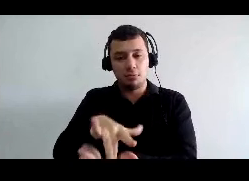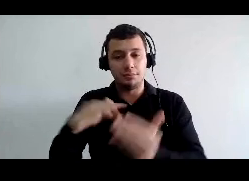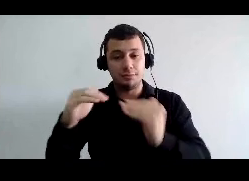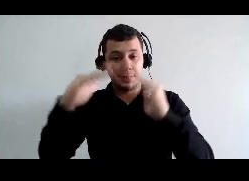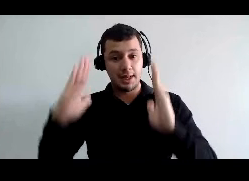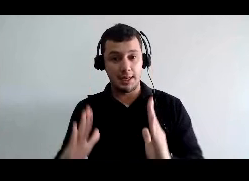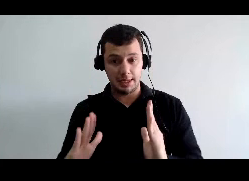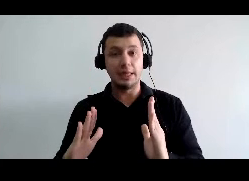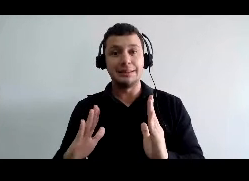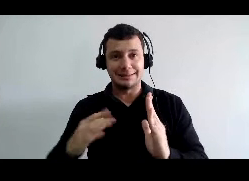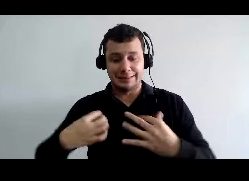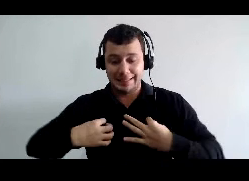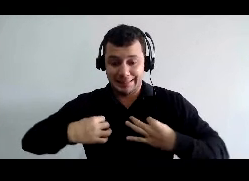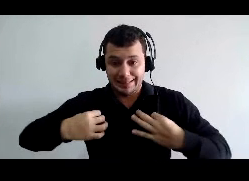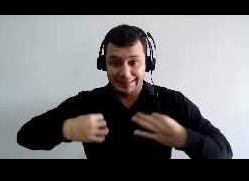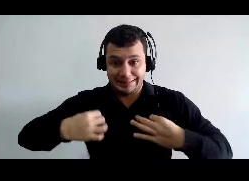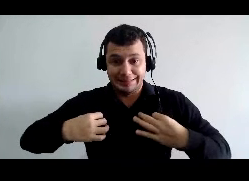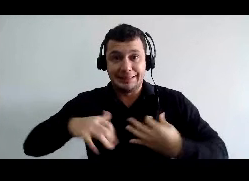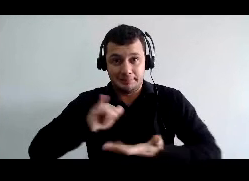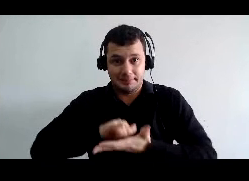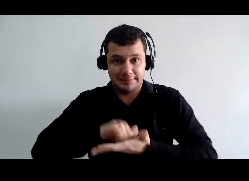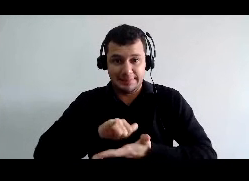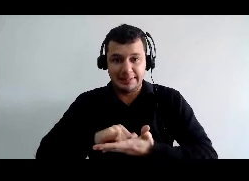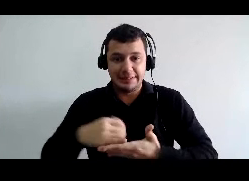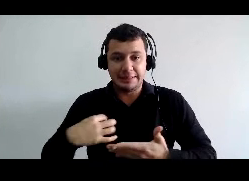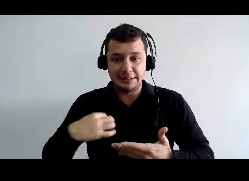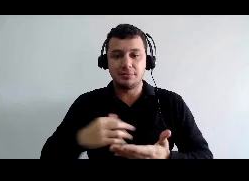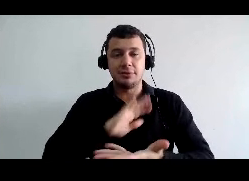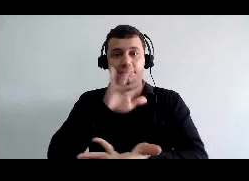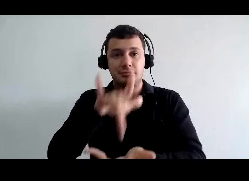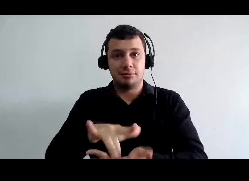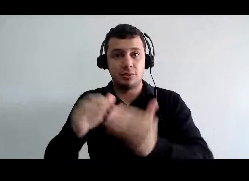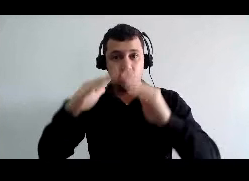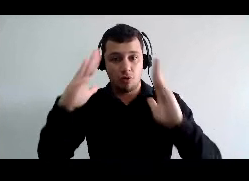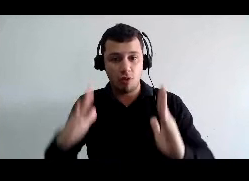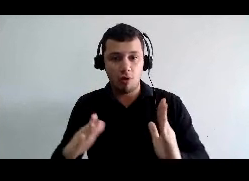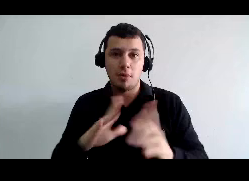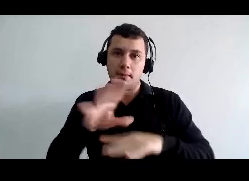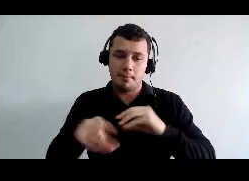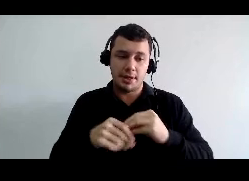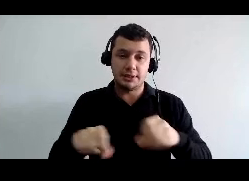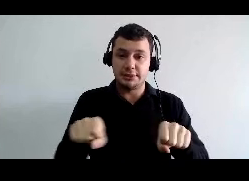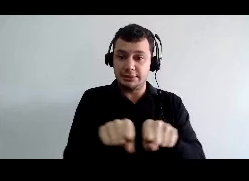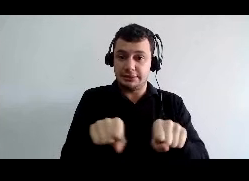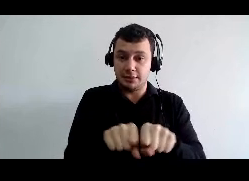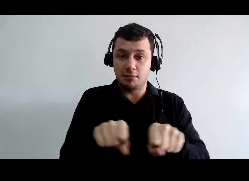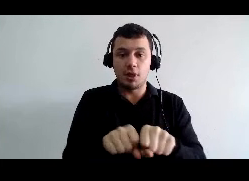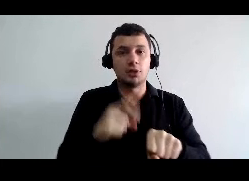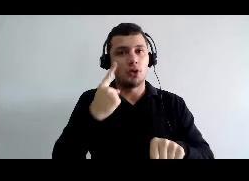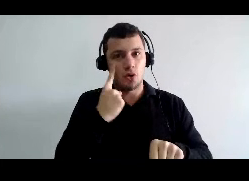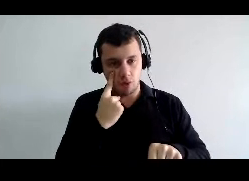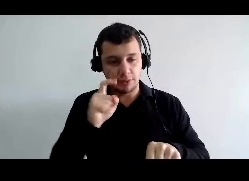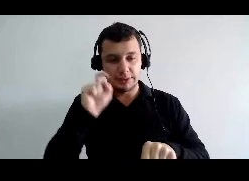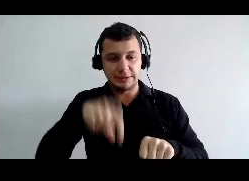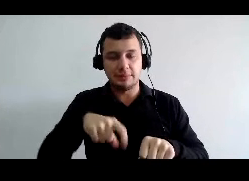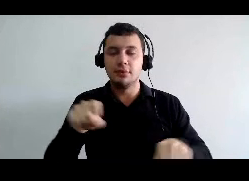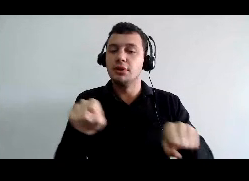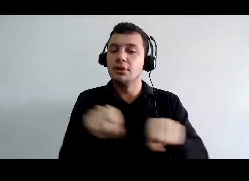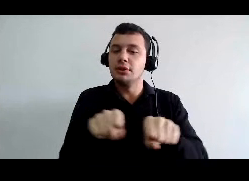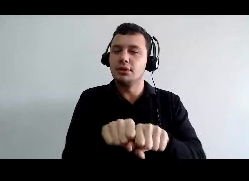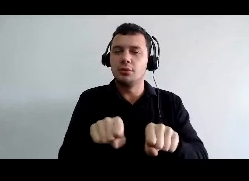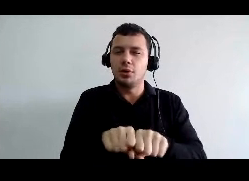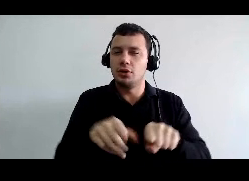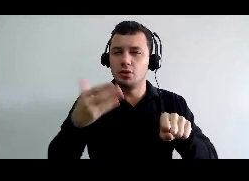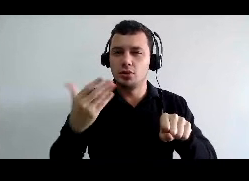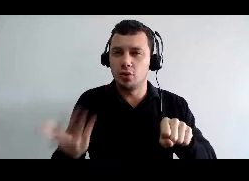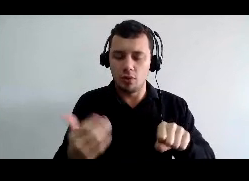salud, esa ropa con la que llegó y ese calzado, miren que también debe tener un calzado, se dice que debe